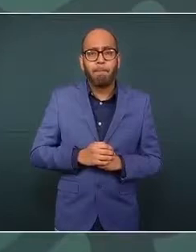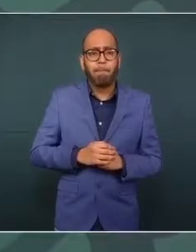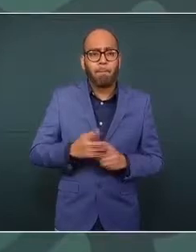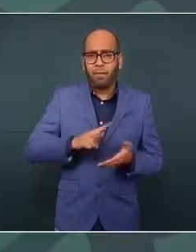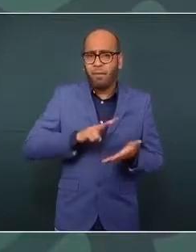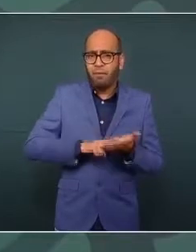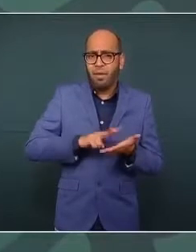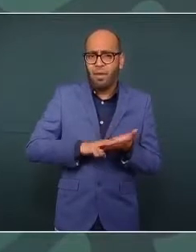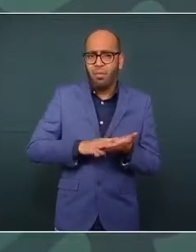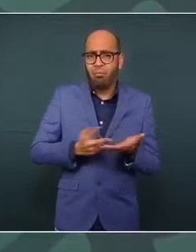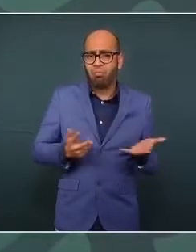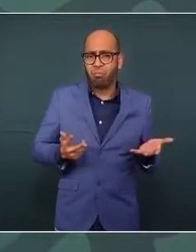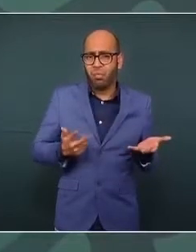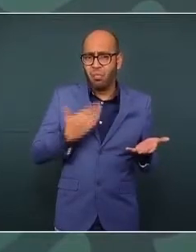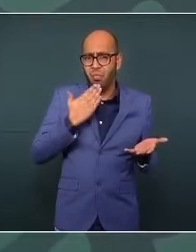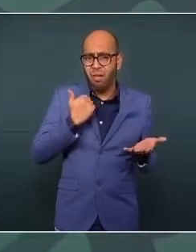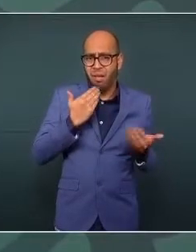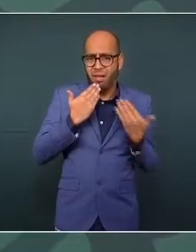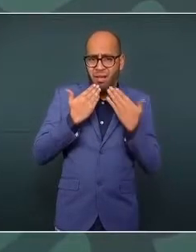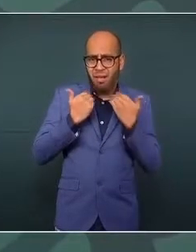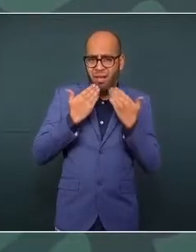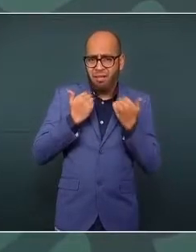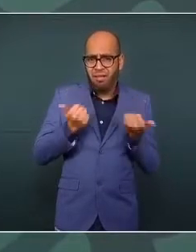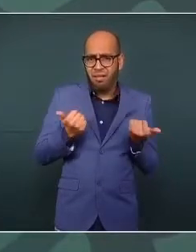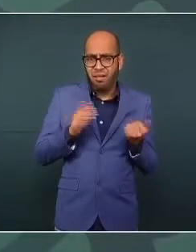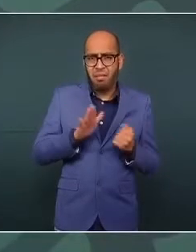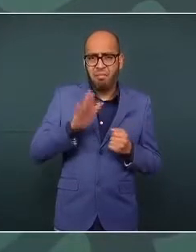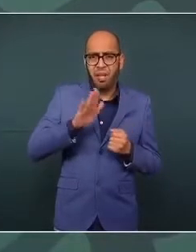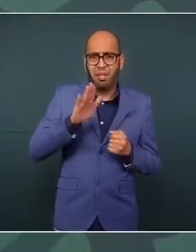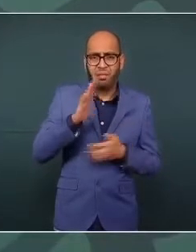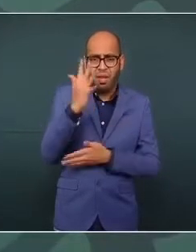valor, es una hoja seca.